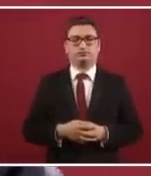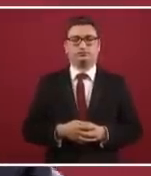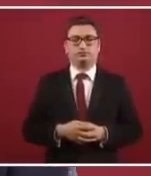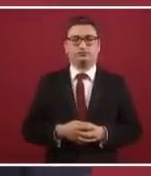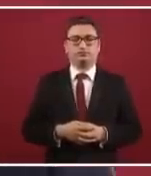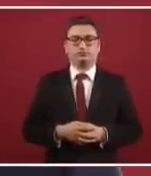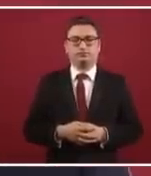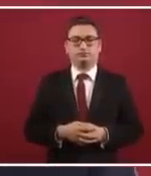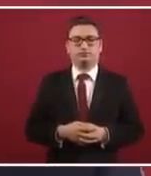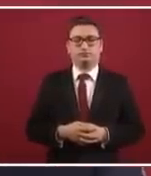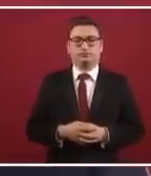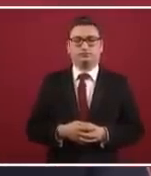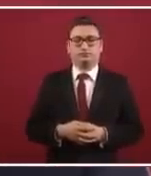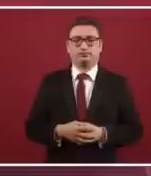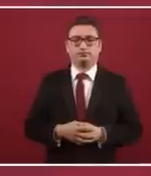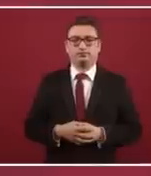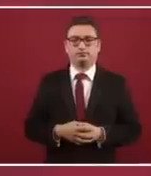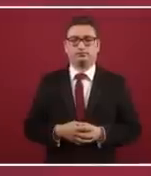hemos